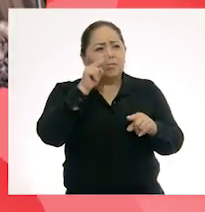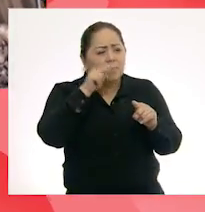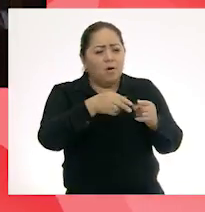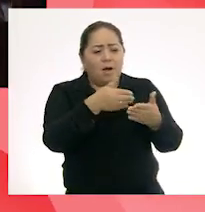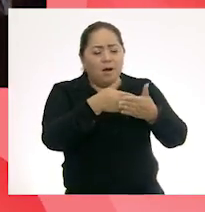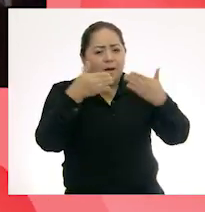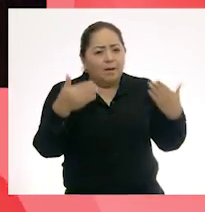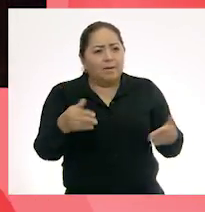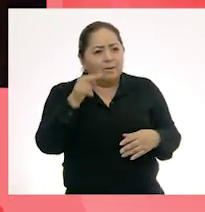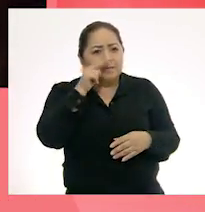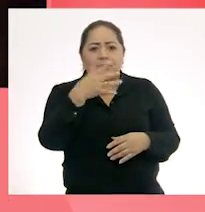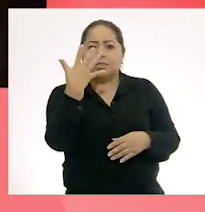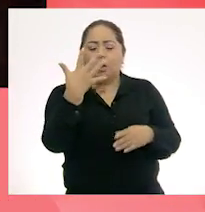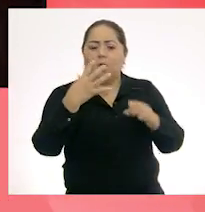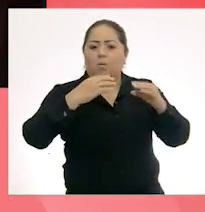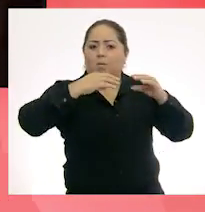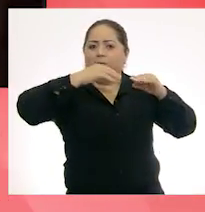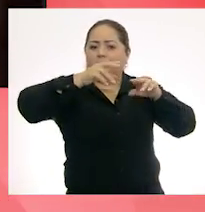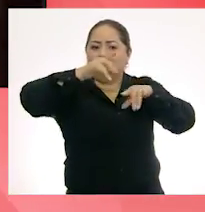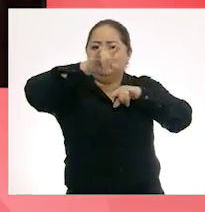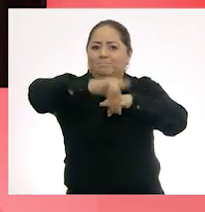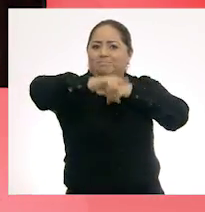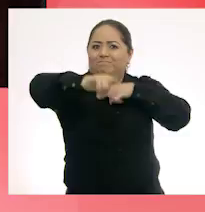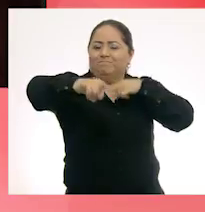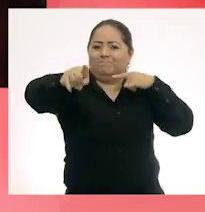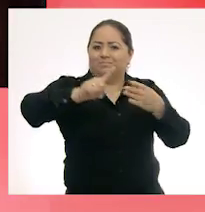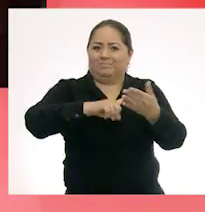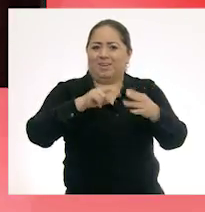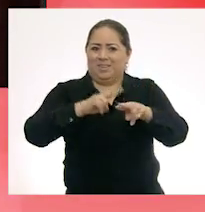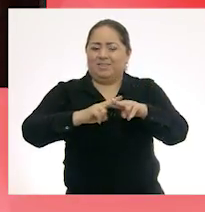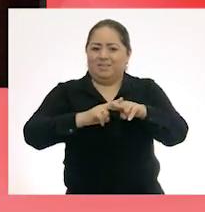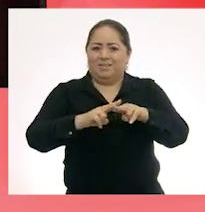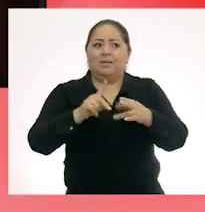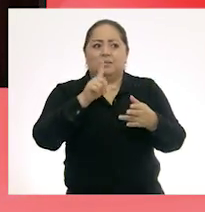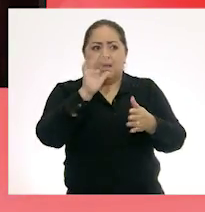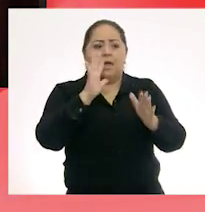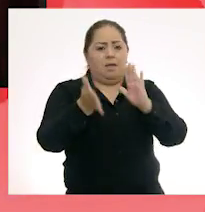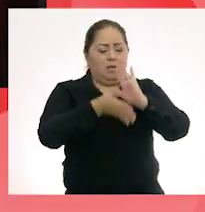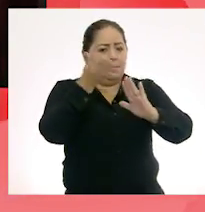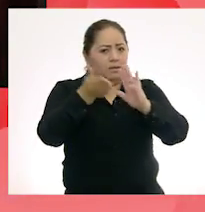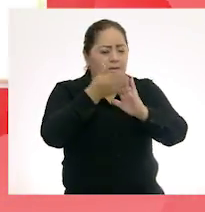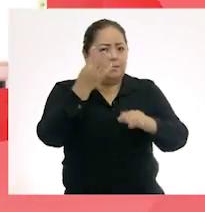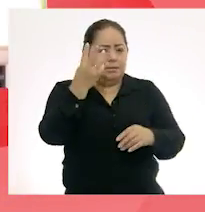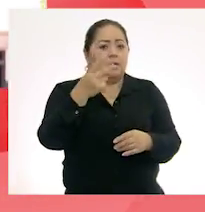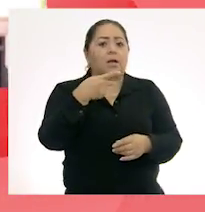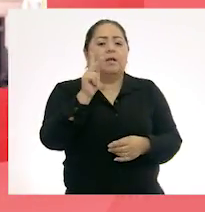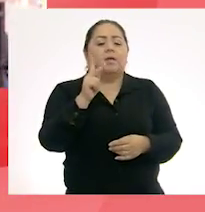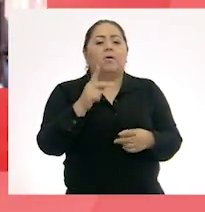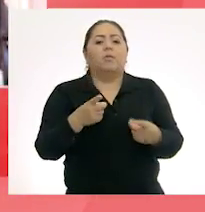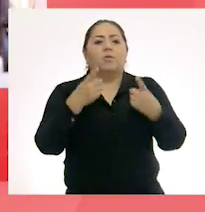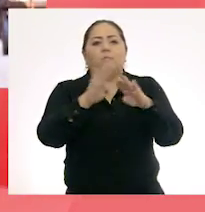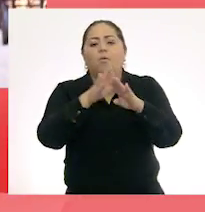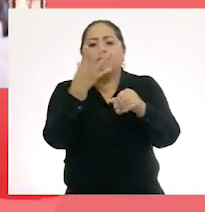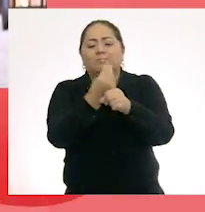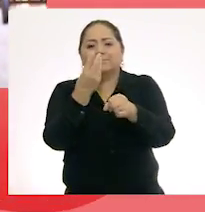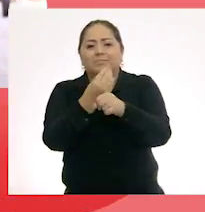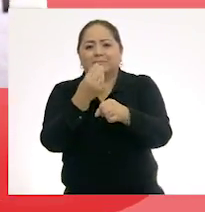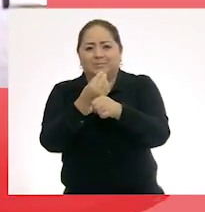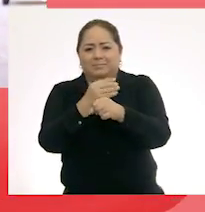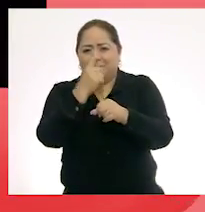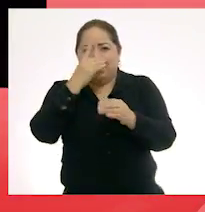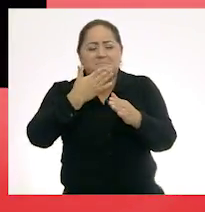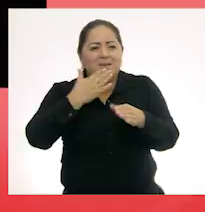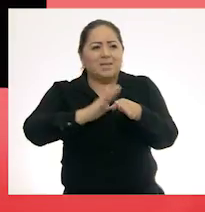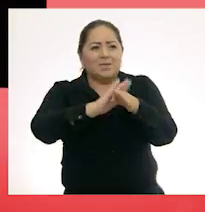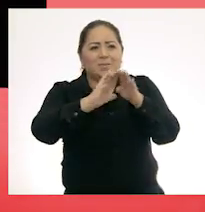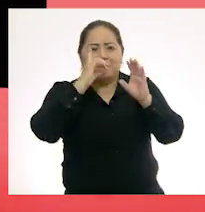en día 5 vagones. Se ha hecho la restauración ya de 3 de ellos, a los cuales se les ha dado un tema cada